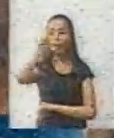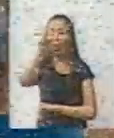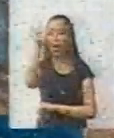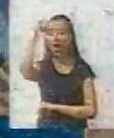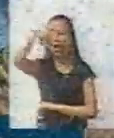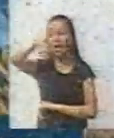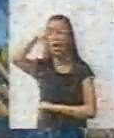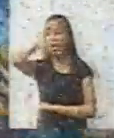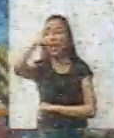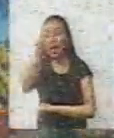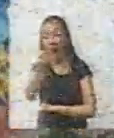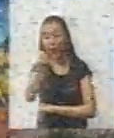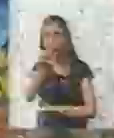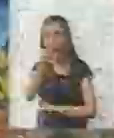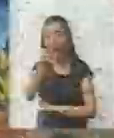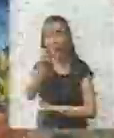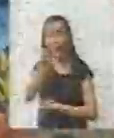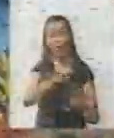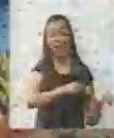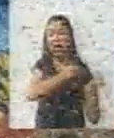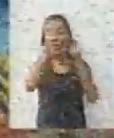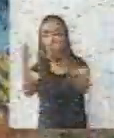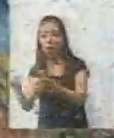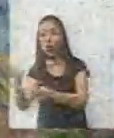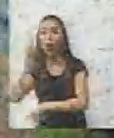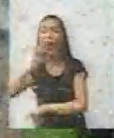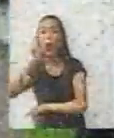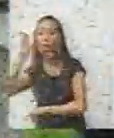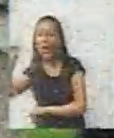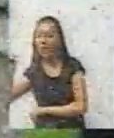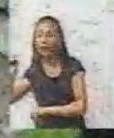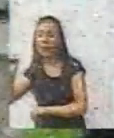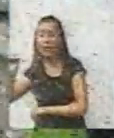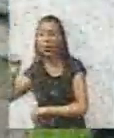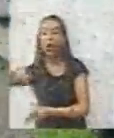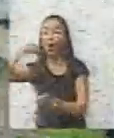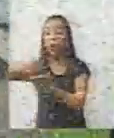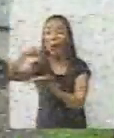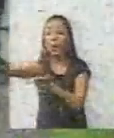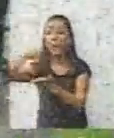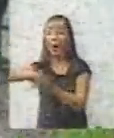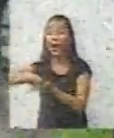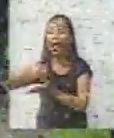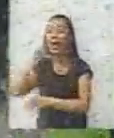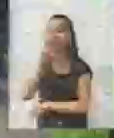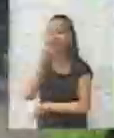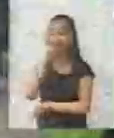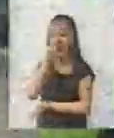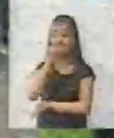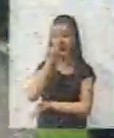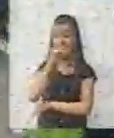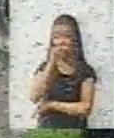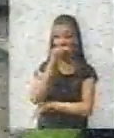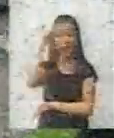el día de hoy no paga un peso de alquiler, ni paga nada, nada de nada. Entonces los socios están hoy están cansados de